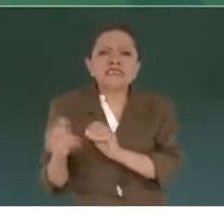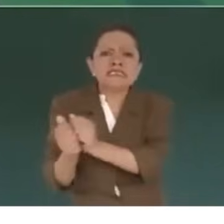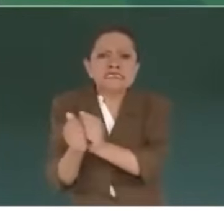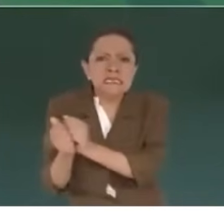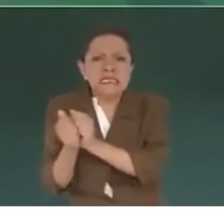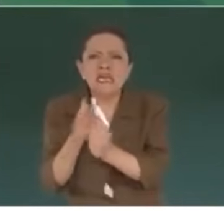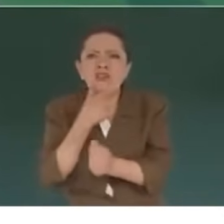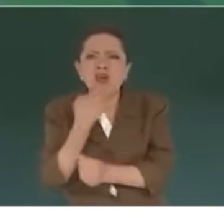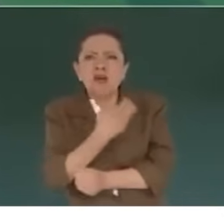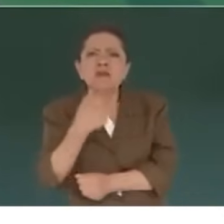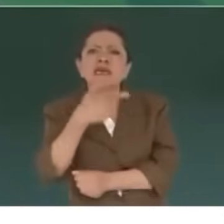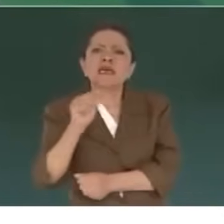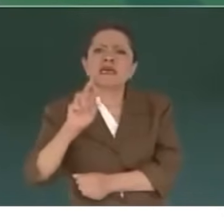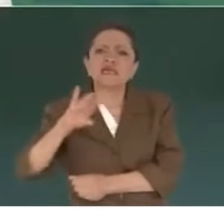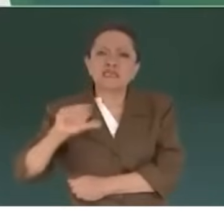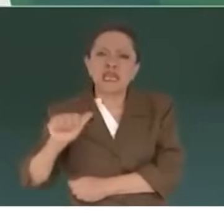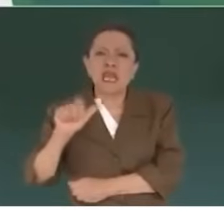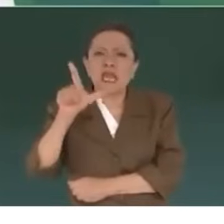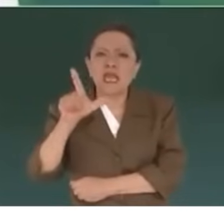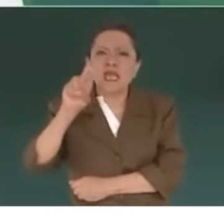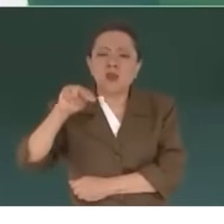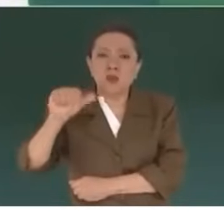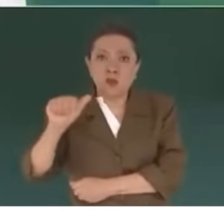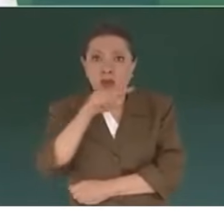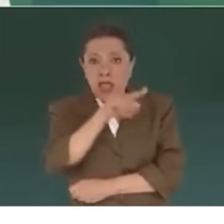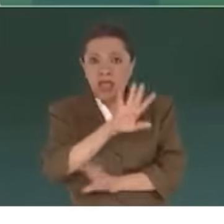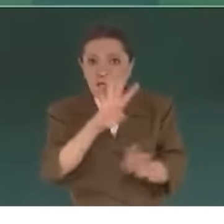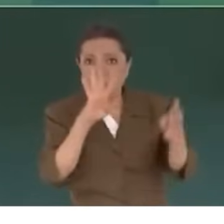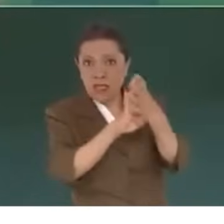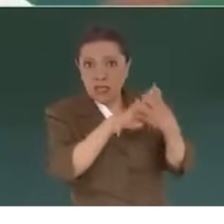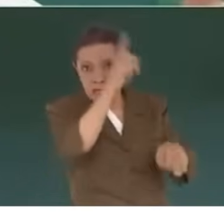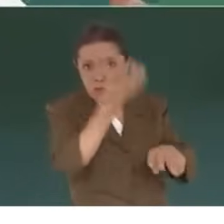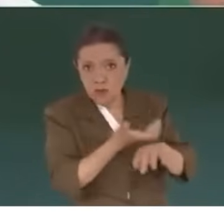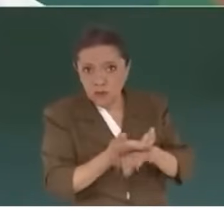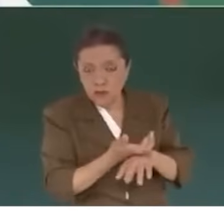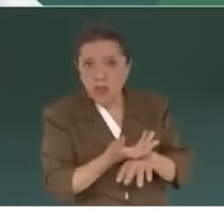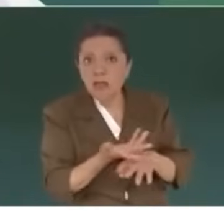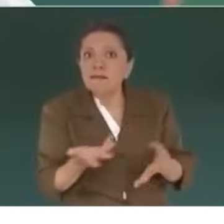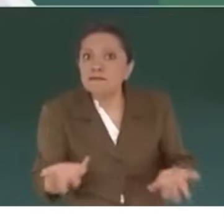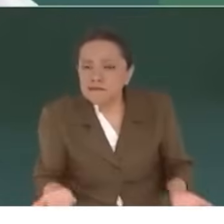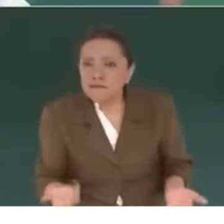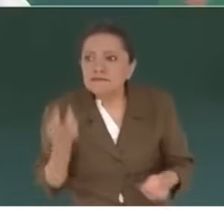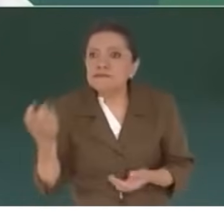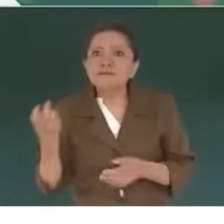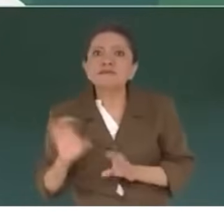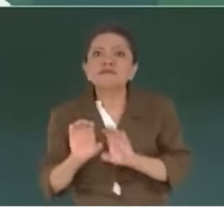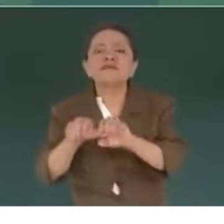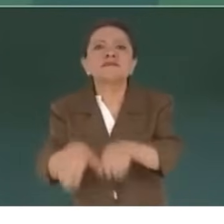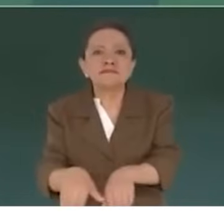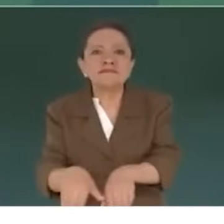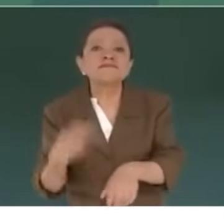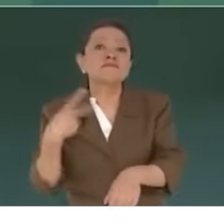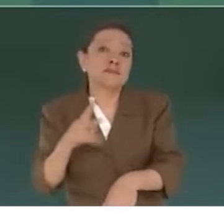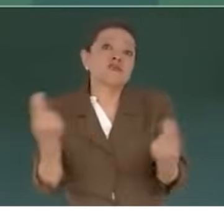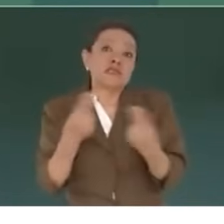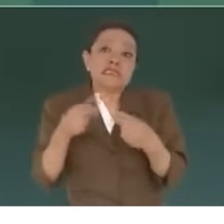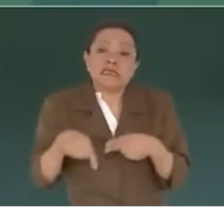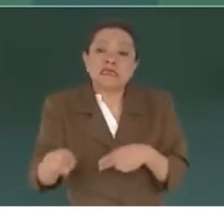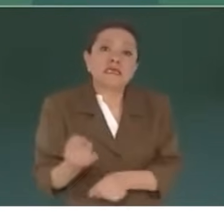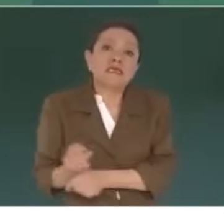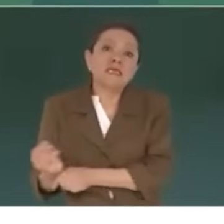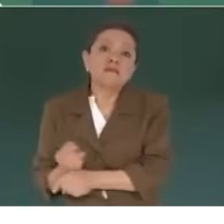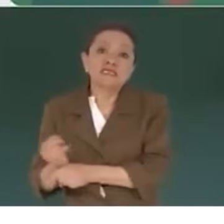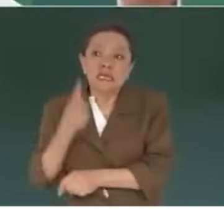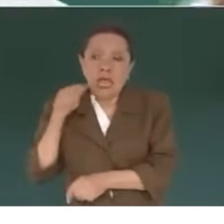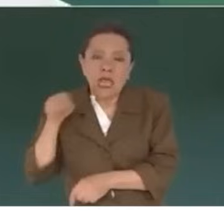de García Luna, que por cierto se va a tener que investigar si no está involucrado